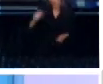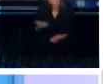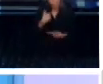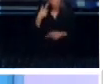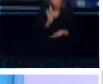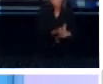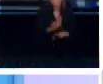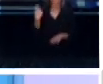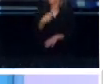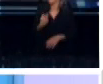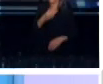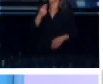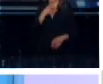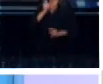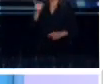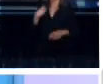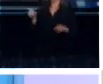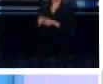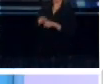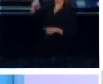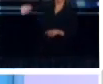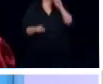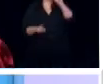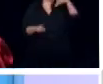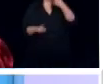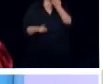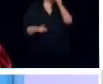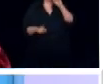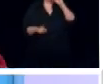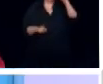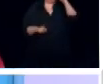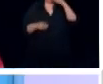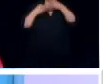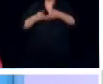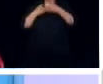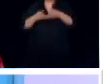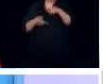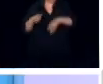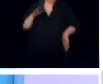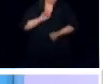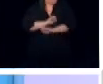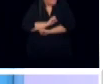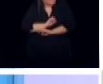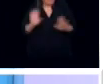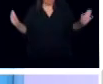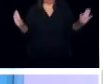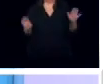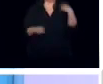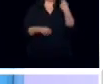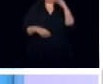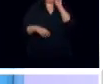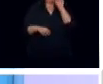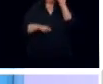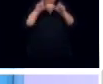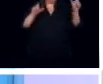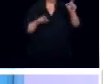extendido muchísimo, industrialmente también muy importante. Yo hablaba del tema de cómo el federalismo impacta en, por ejemplo, que en la